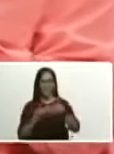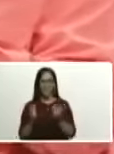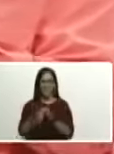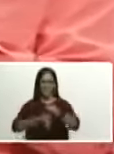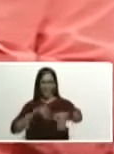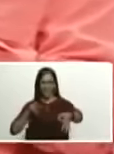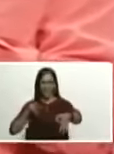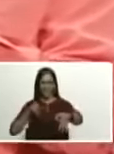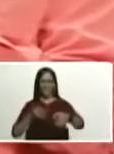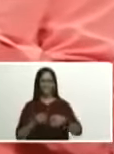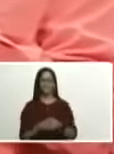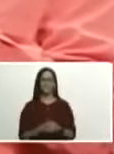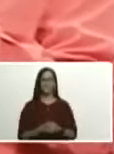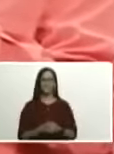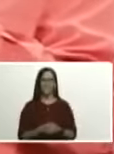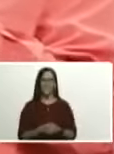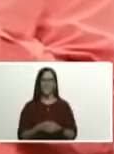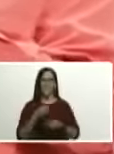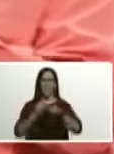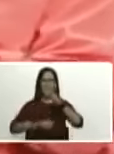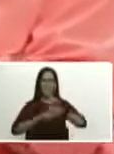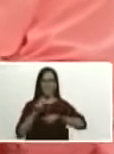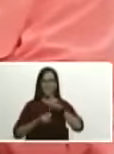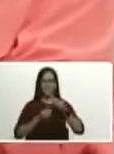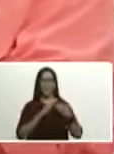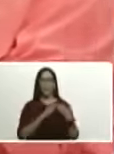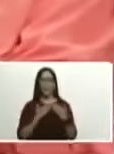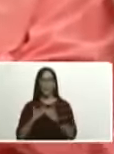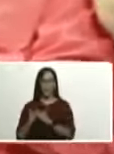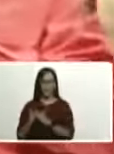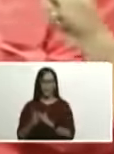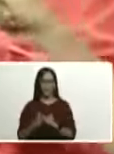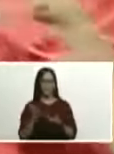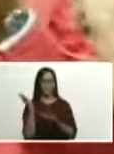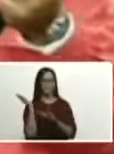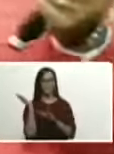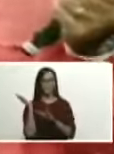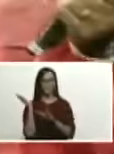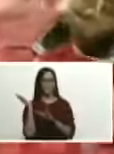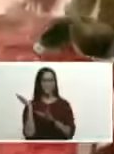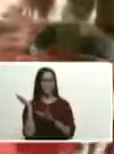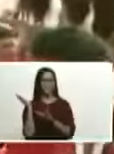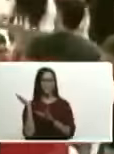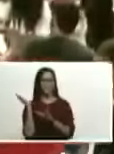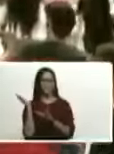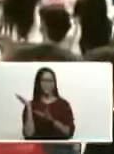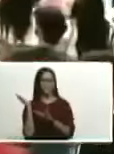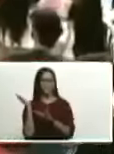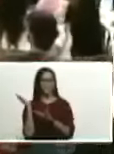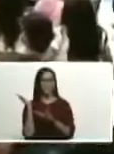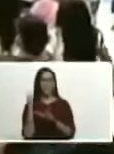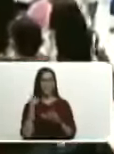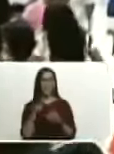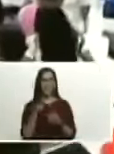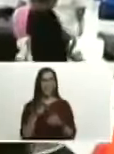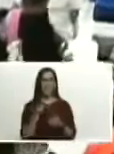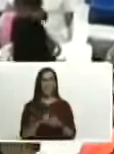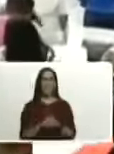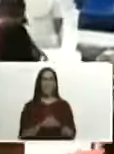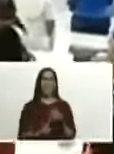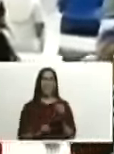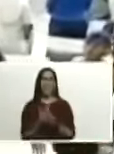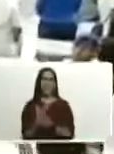la yaca, harina hecho en comuna. Aquí está. Esa es la planta que el